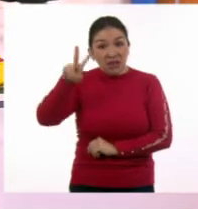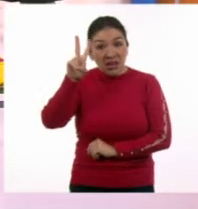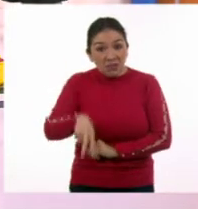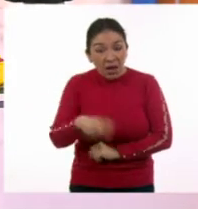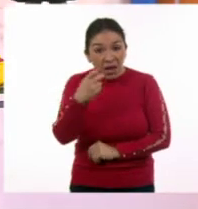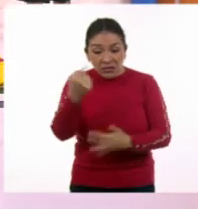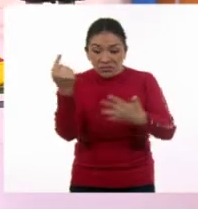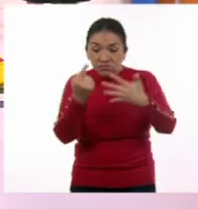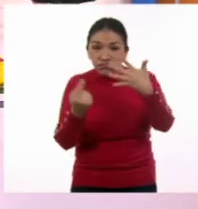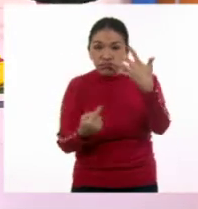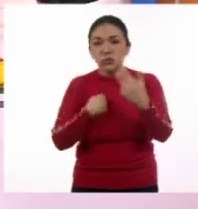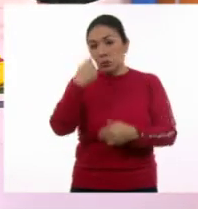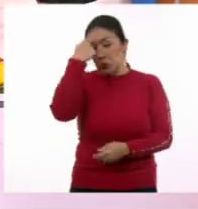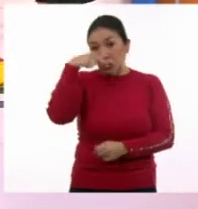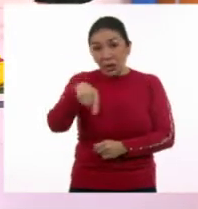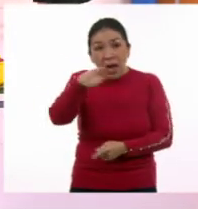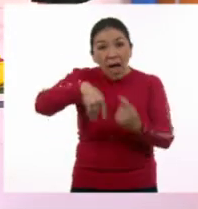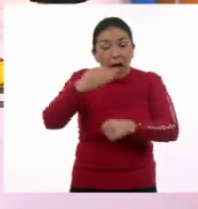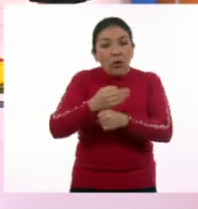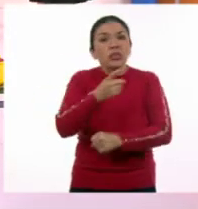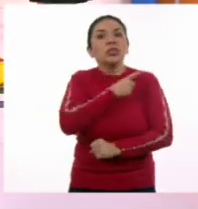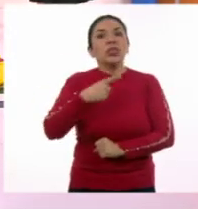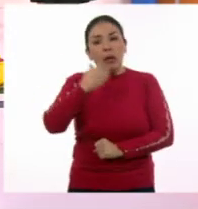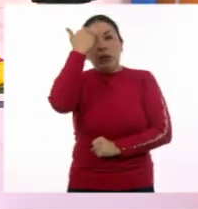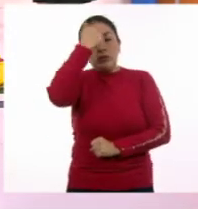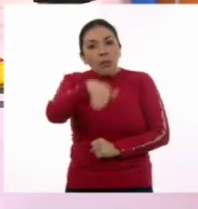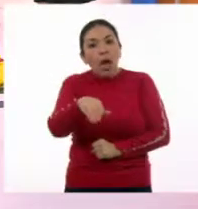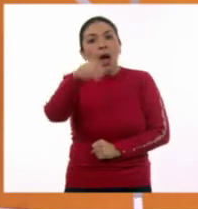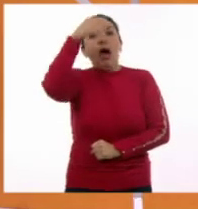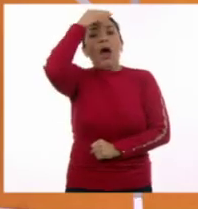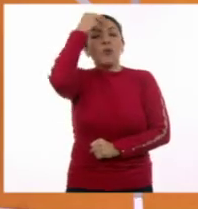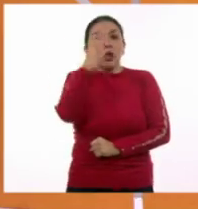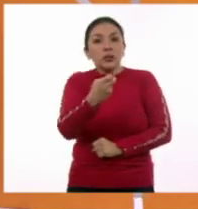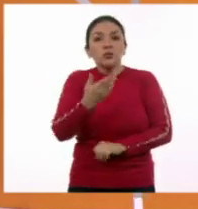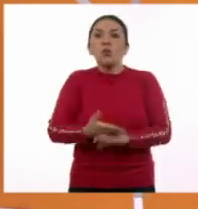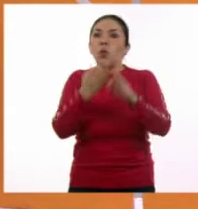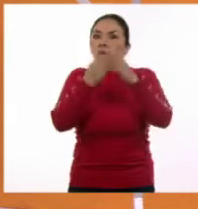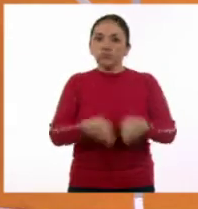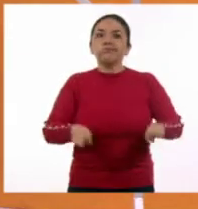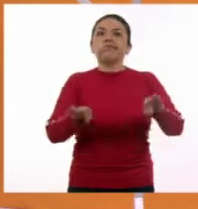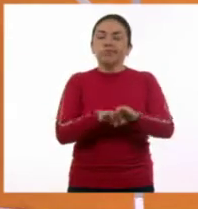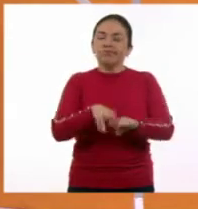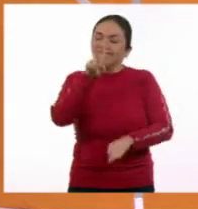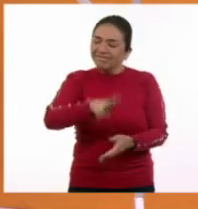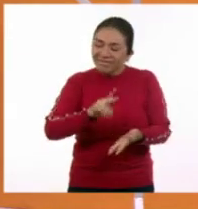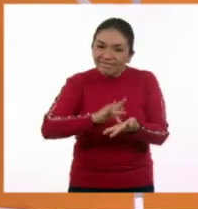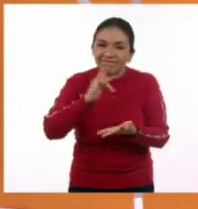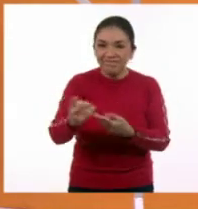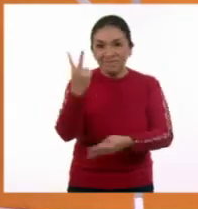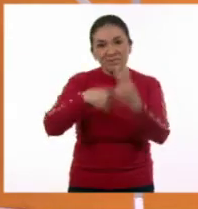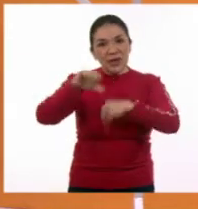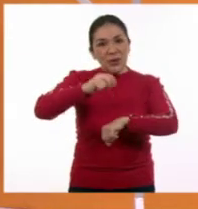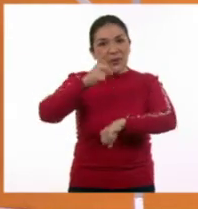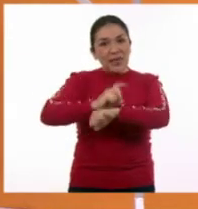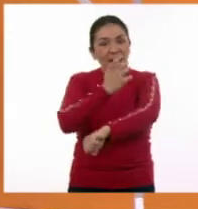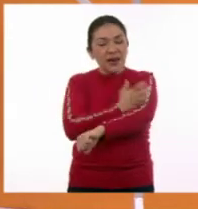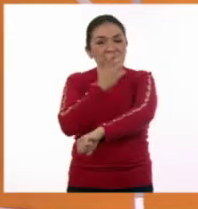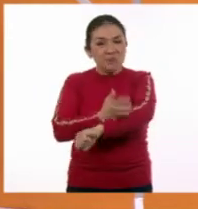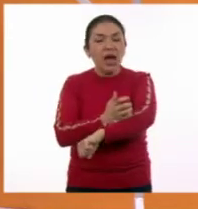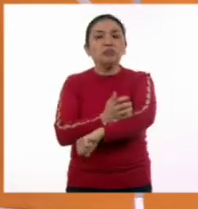de verdad creo que es información que todos debemos saber es muy muy importante y muchísimas gracias por habernos acompañado